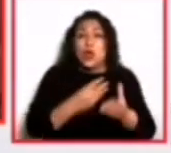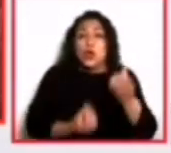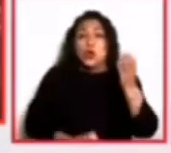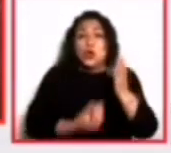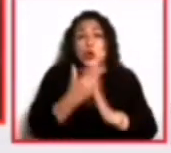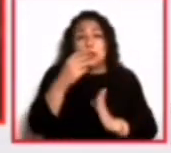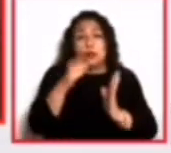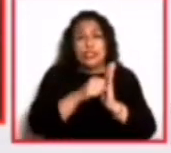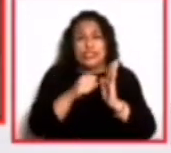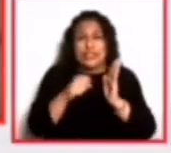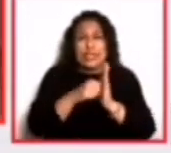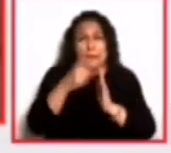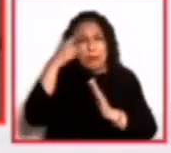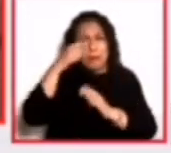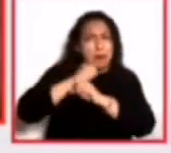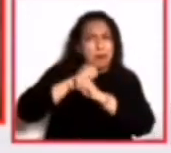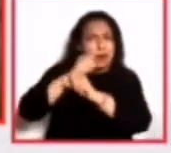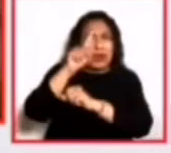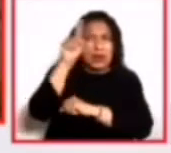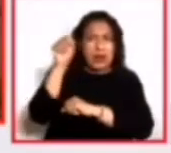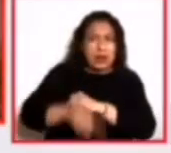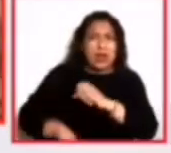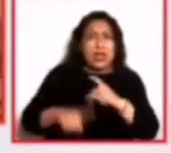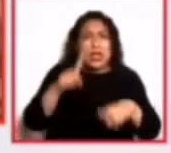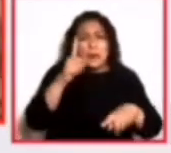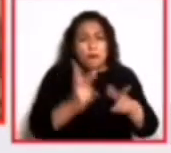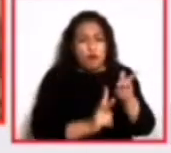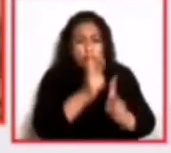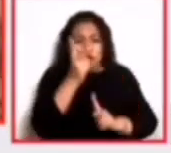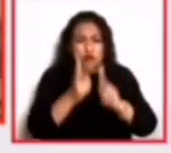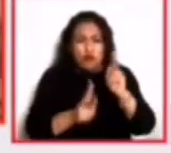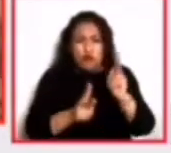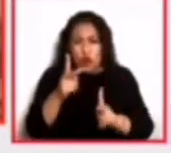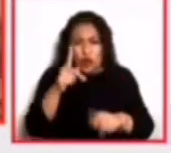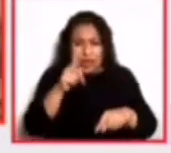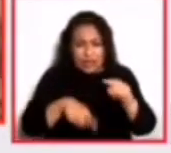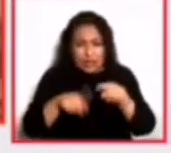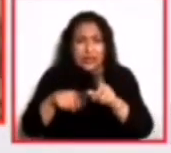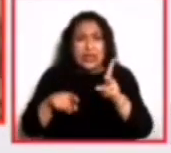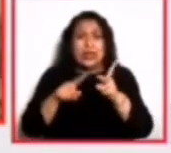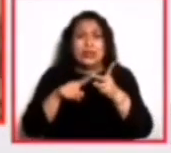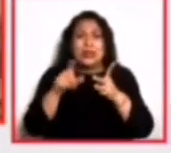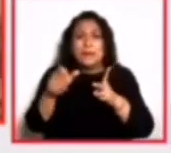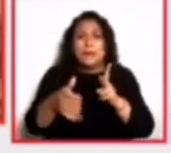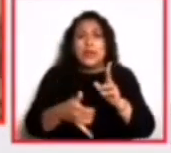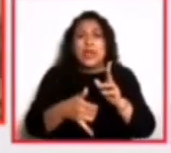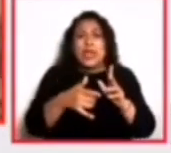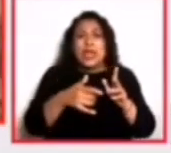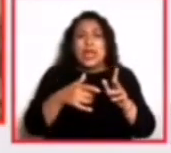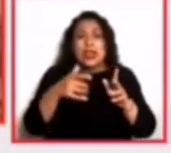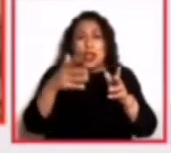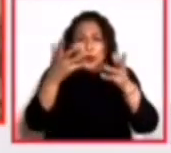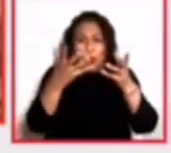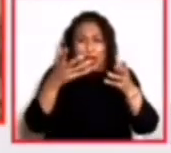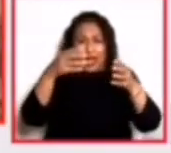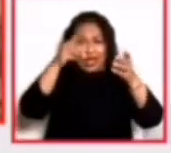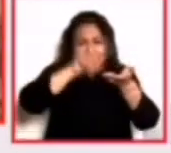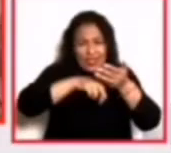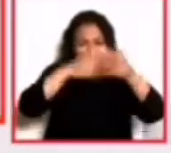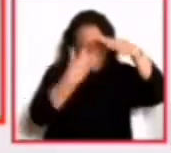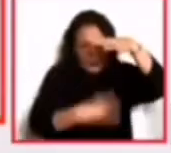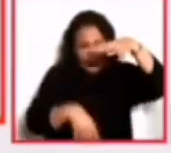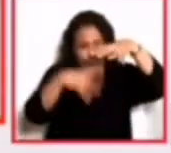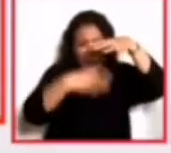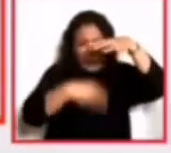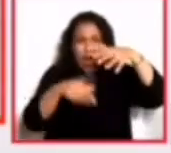pararrayos, retirar la flora parásita, un nuevo sistema eléctrico y sellar grietas para evitar la filtración del agua al interior y con esto